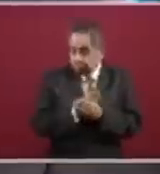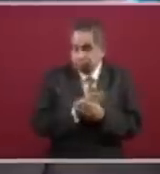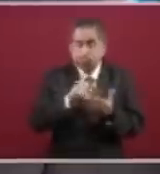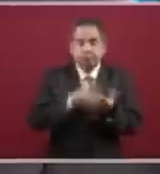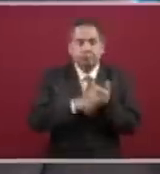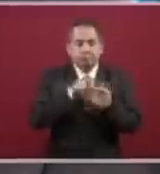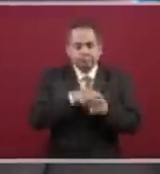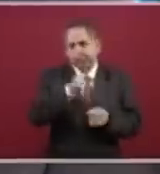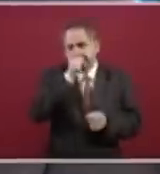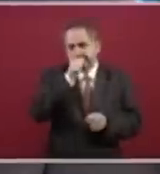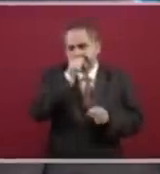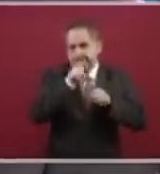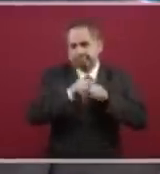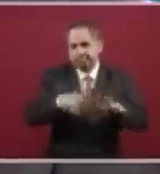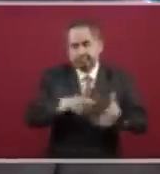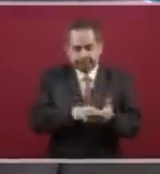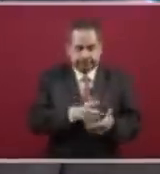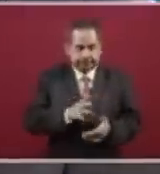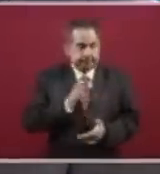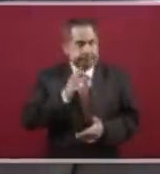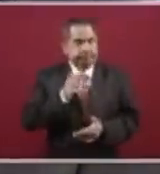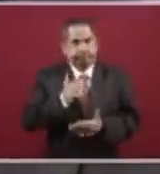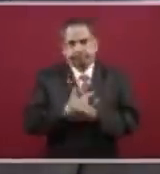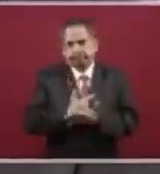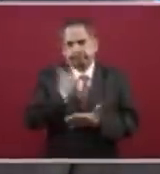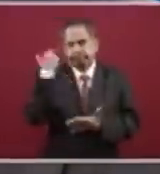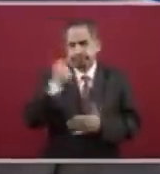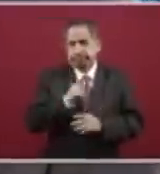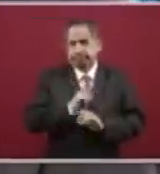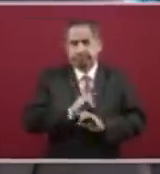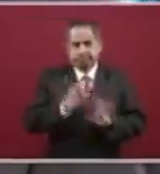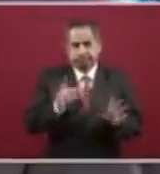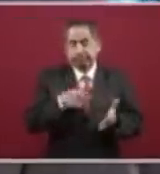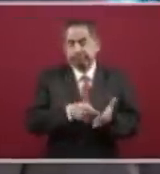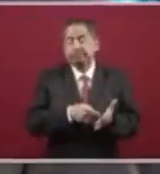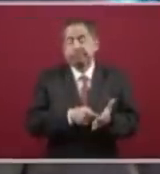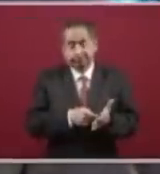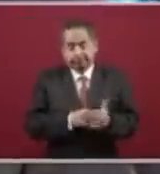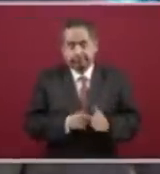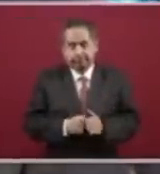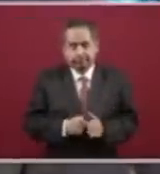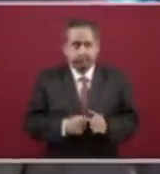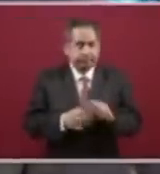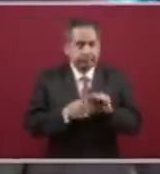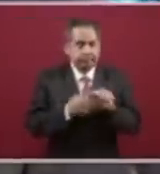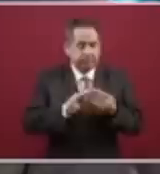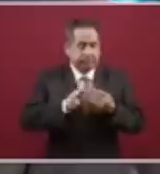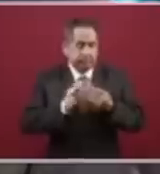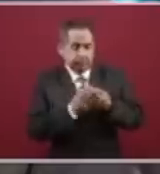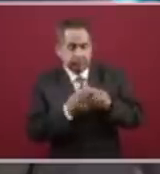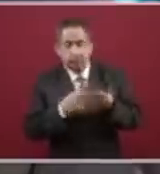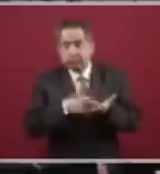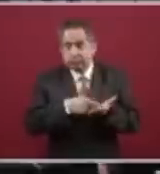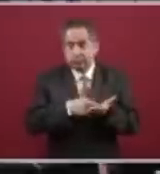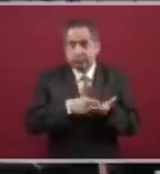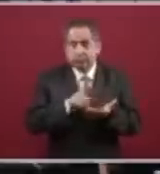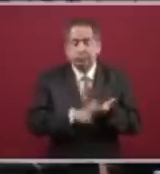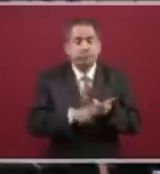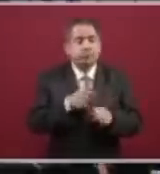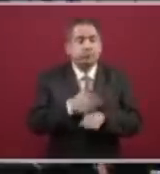información muy seria y muy delicada en él anexo